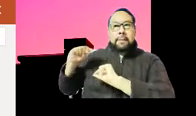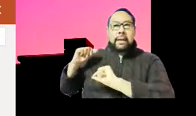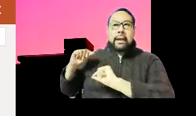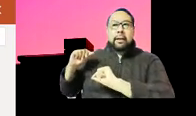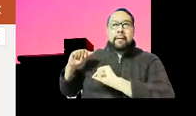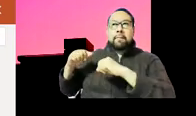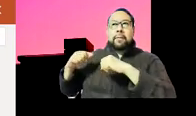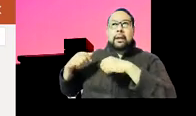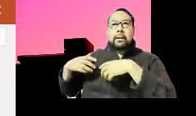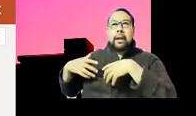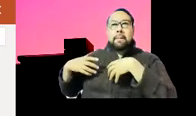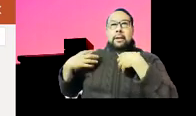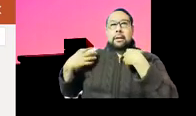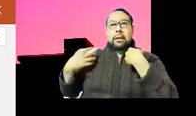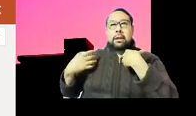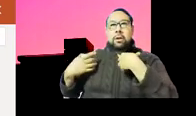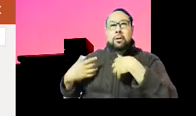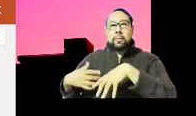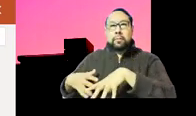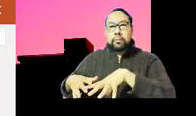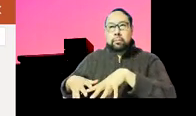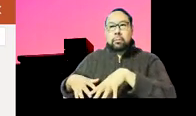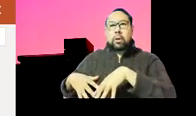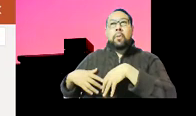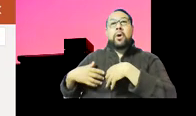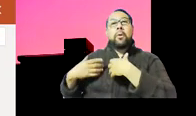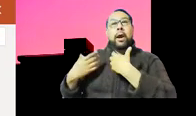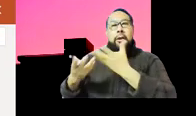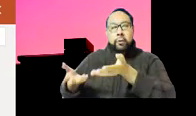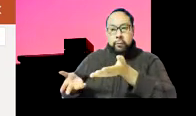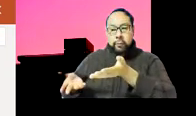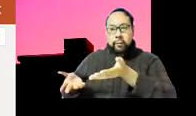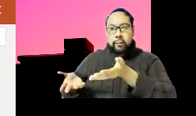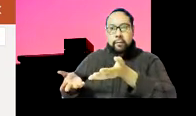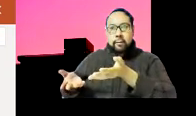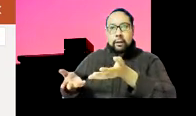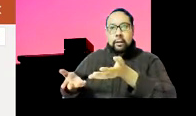Pero también está vestido como abogado.